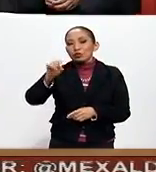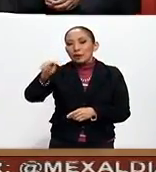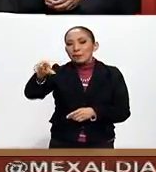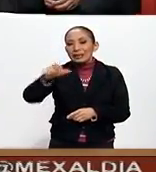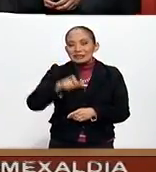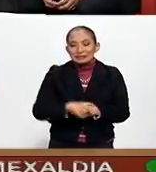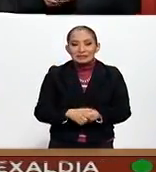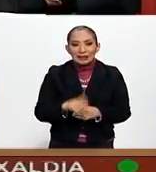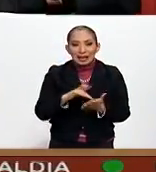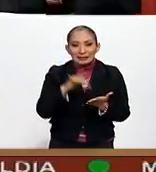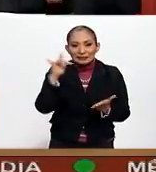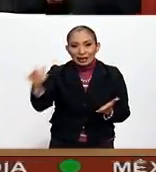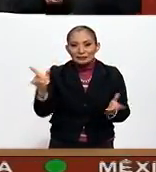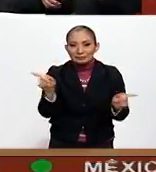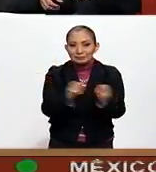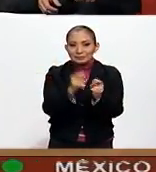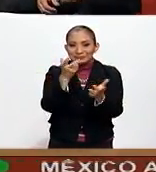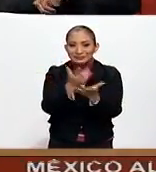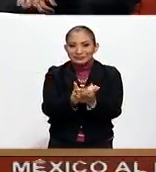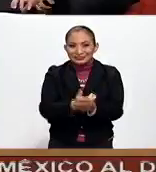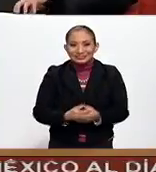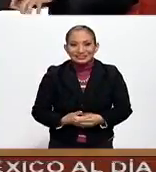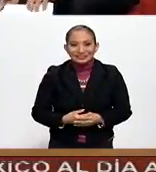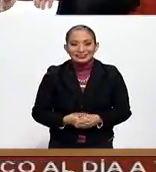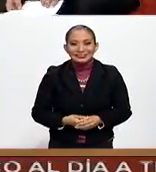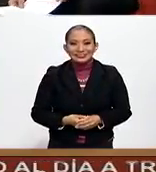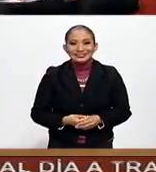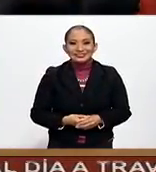www.mamadigital.mx. Gracias, Melba. Vamos a una pausa, ¿no? Vamos.